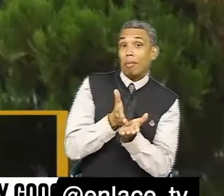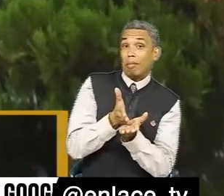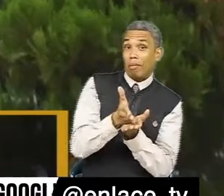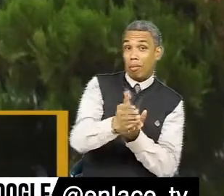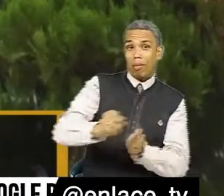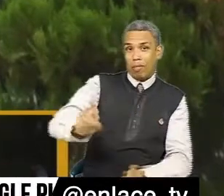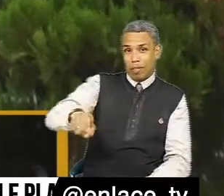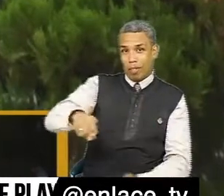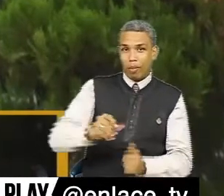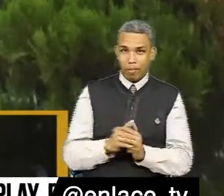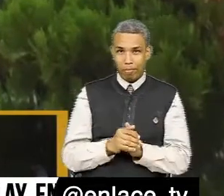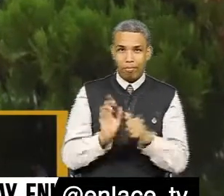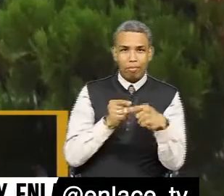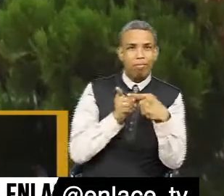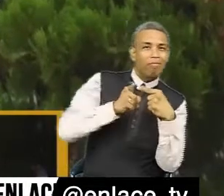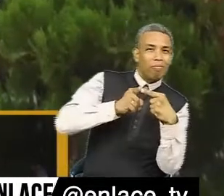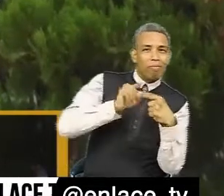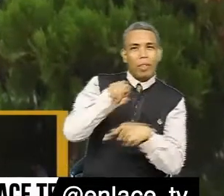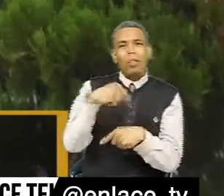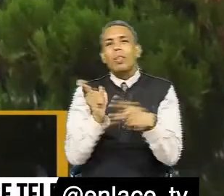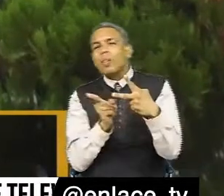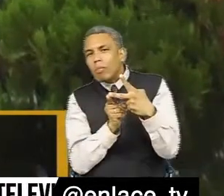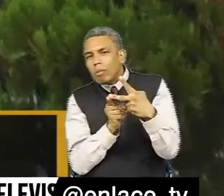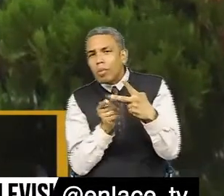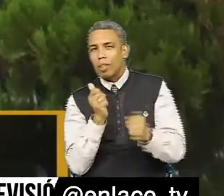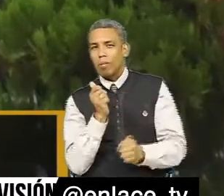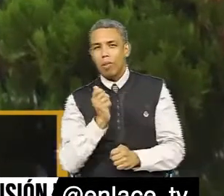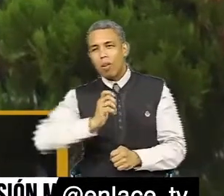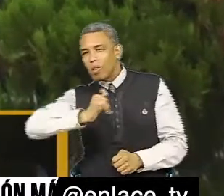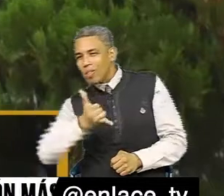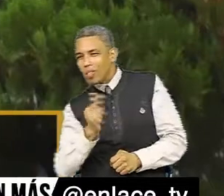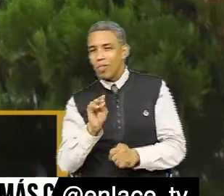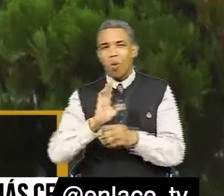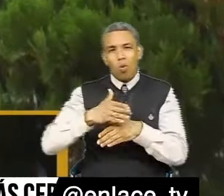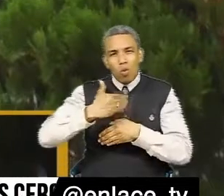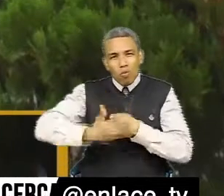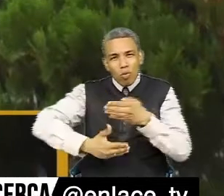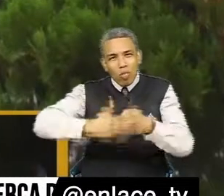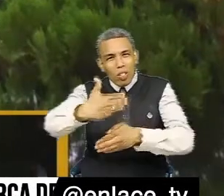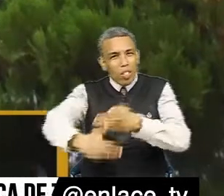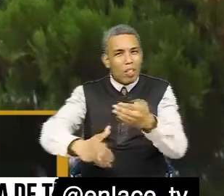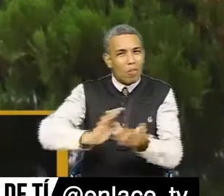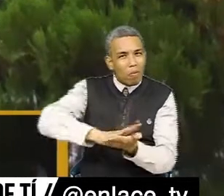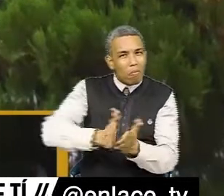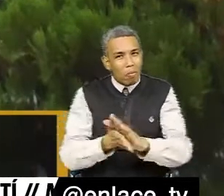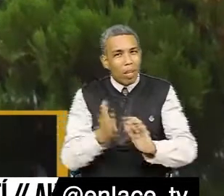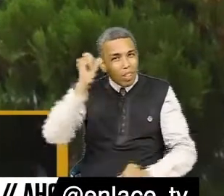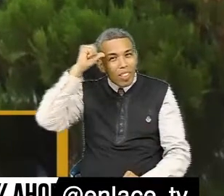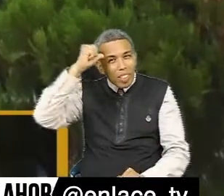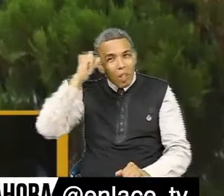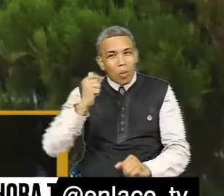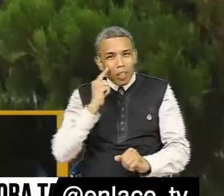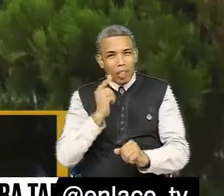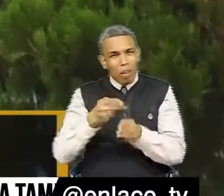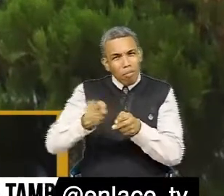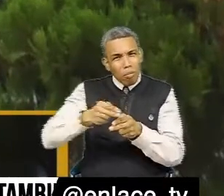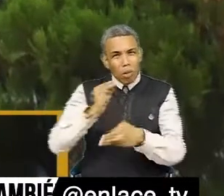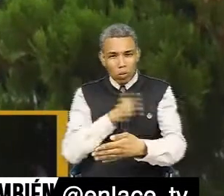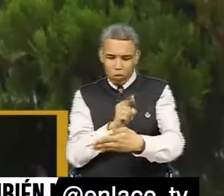en la que se concentra la visita de los senadores un plebiscito del cual quienes están presente por parte del